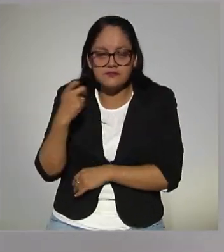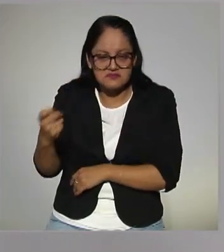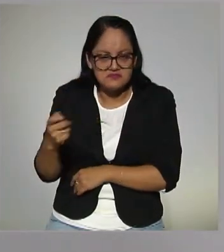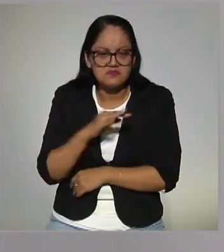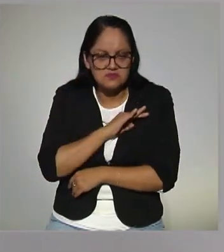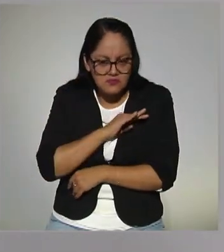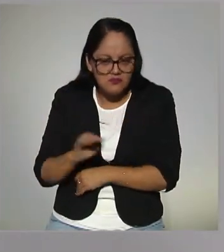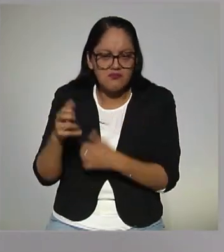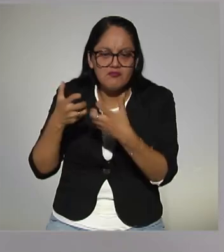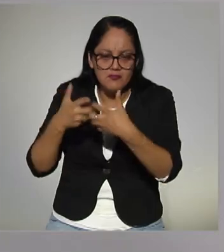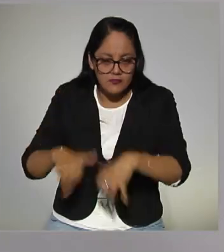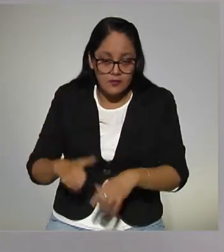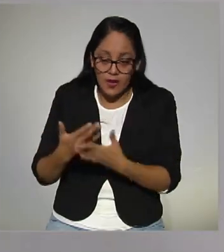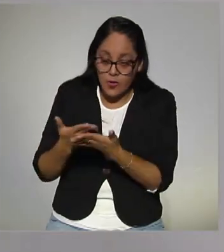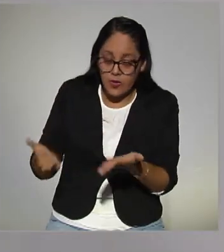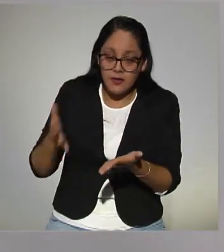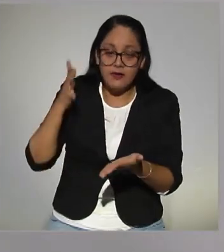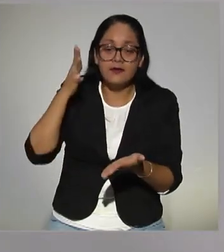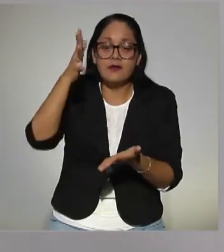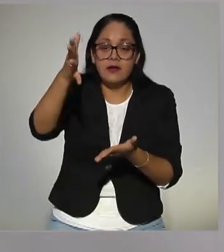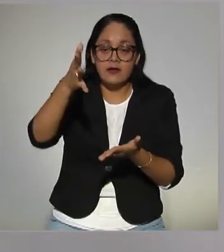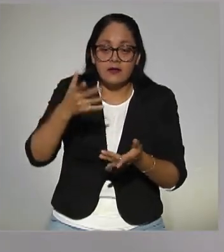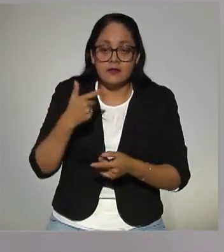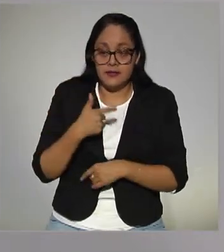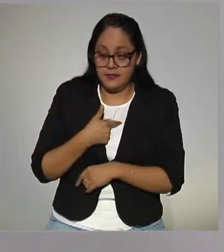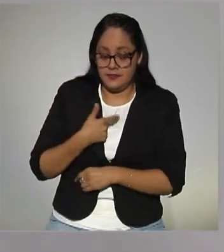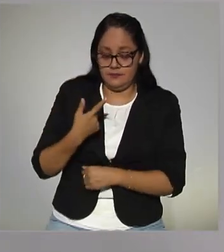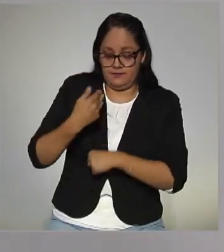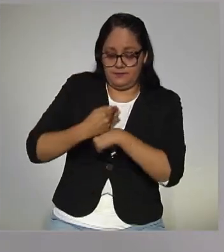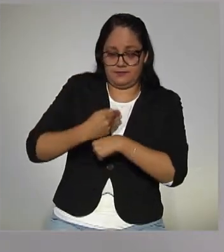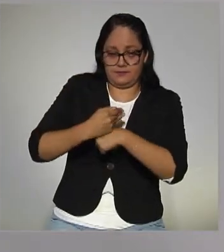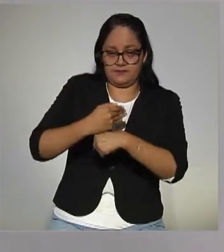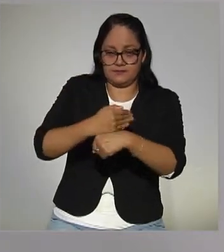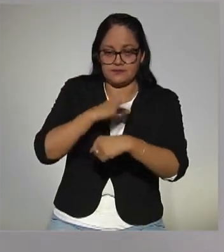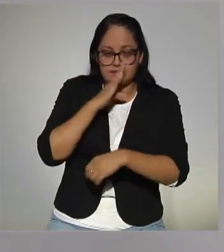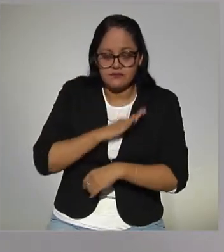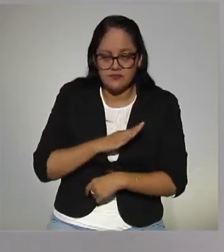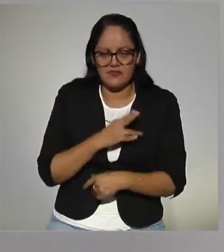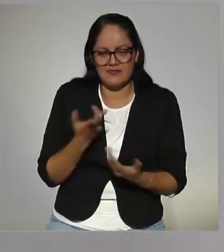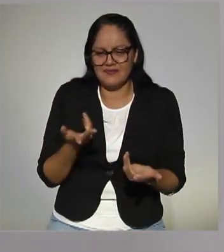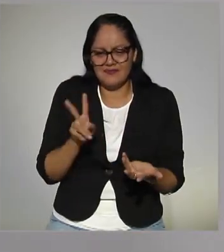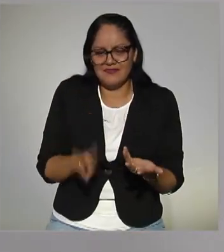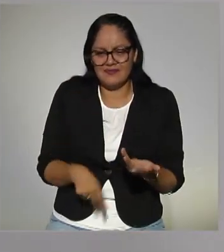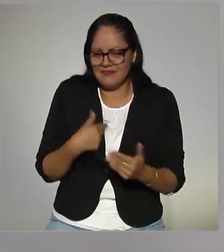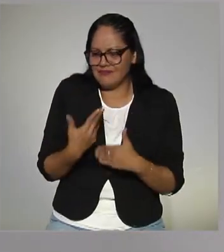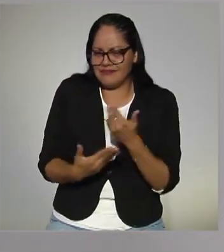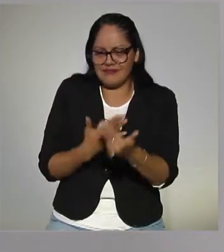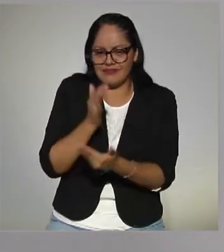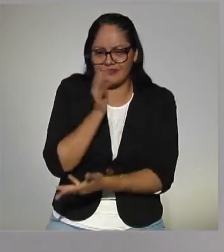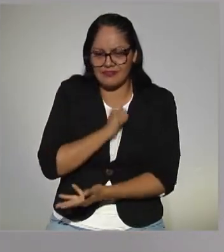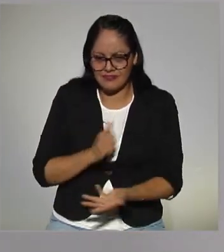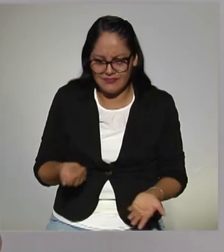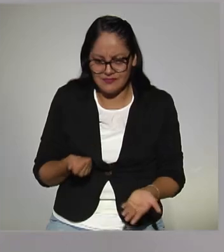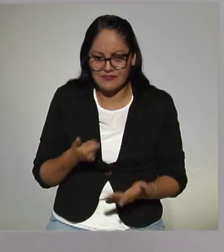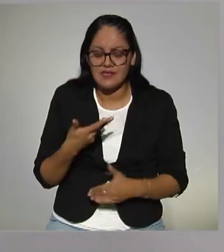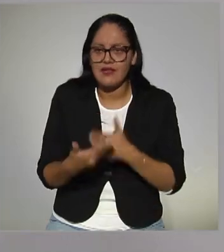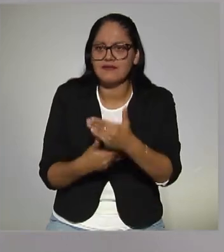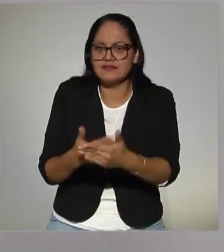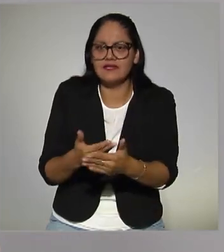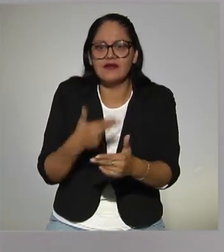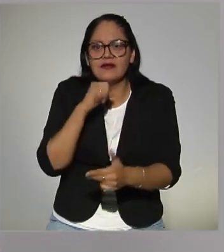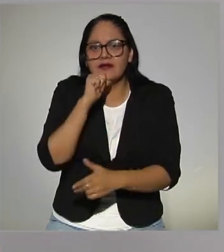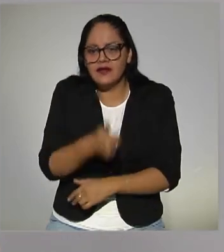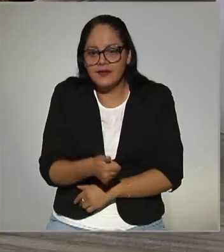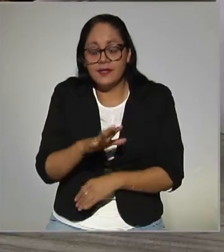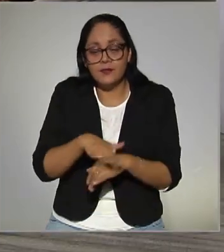funcional ahorita y a futuro. Porque si sigo castigándome por ello, en realidad no me va a permitir avanzar. Avanzar hacia ningún lado,